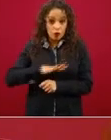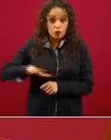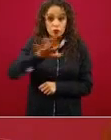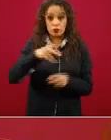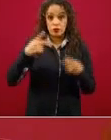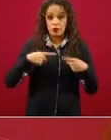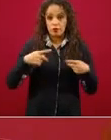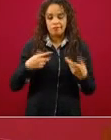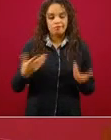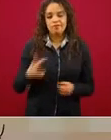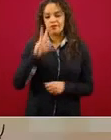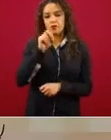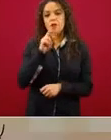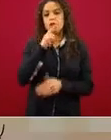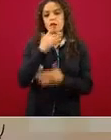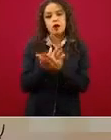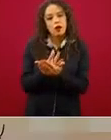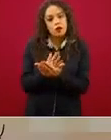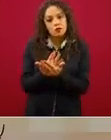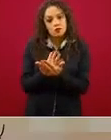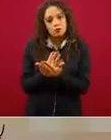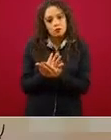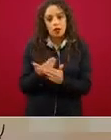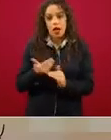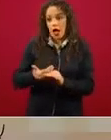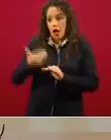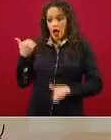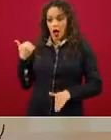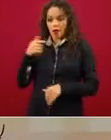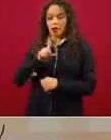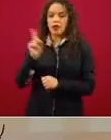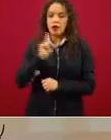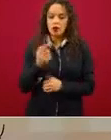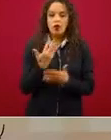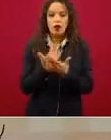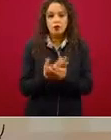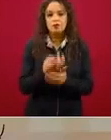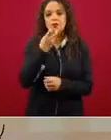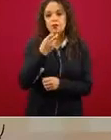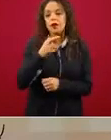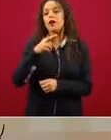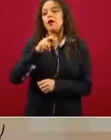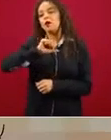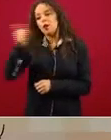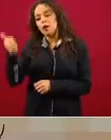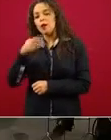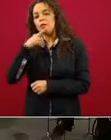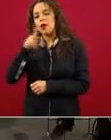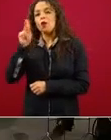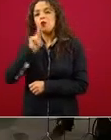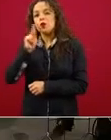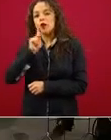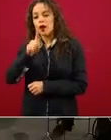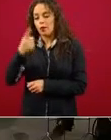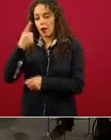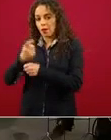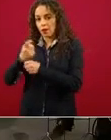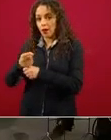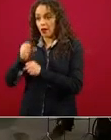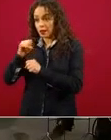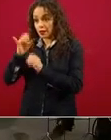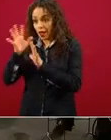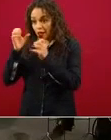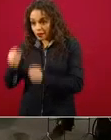y es recomendable no anticipar vísperas. Para eso existen los ensayos clínicos controlados. Muchas gracias, Sandra. Usted, por